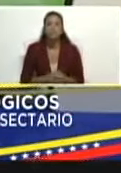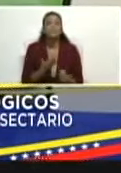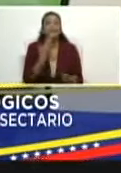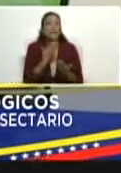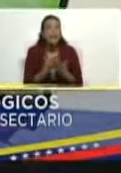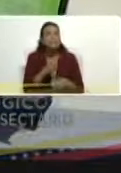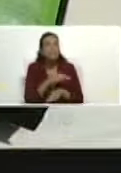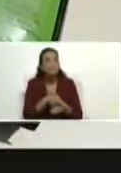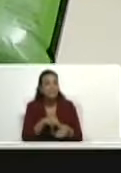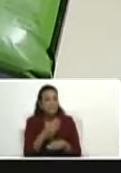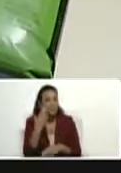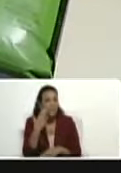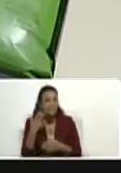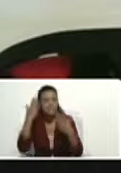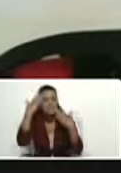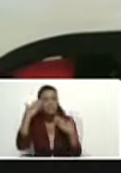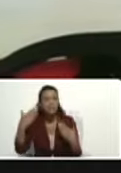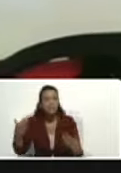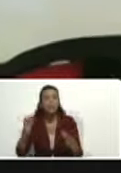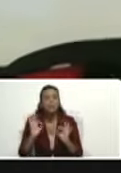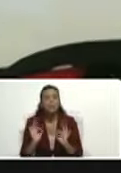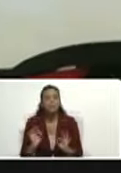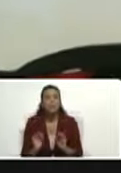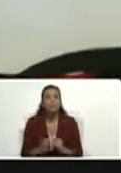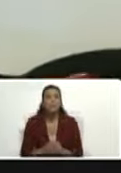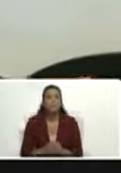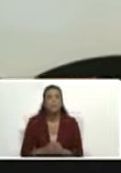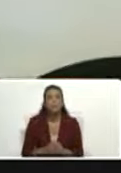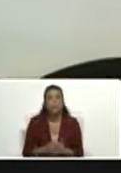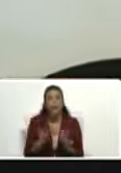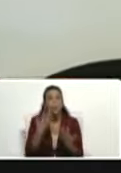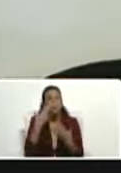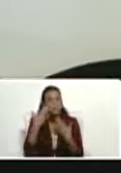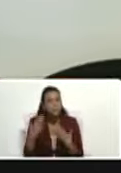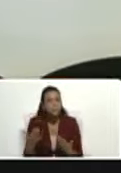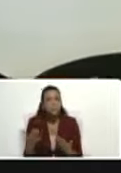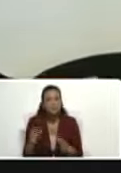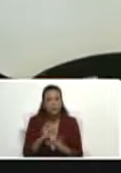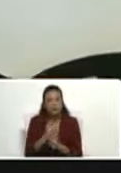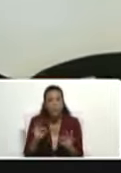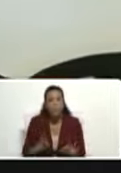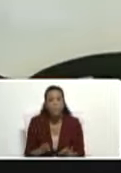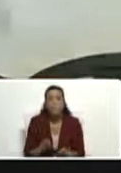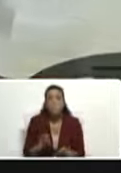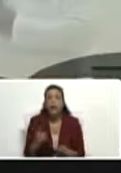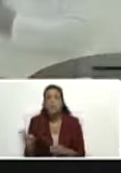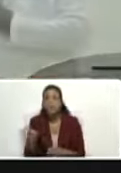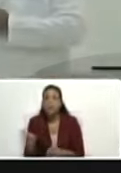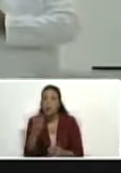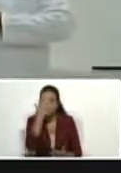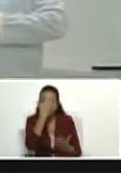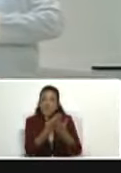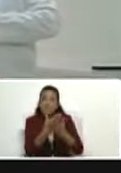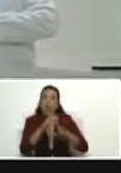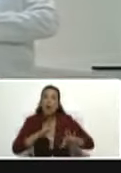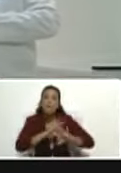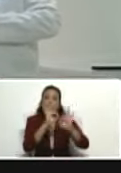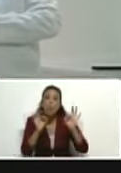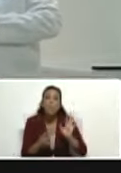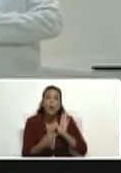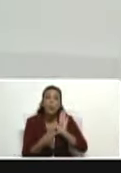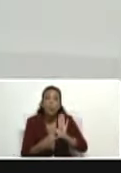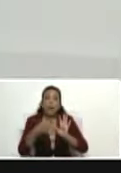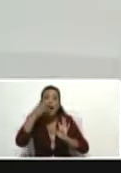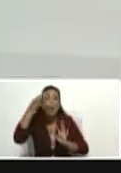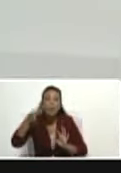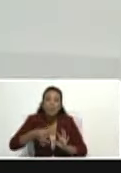ministra. Saludos, presidente. De nuevo, un placer saludarle. Estamos ante la presencia de una muestra